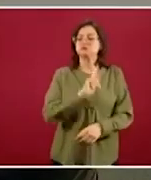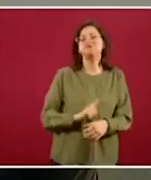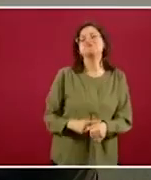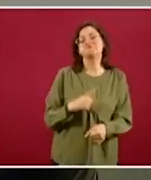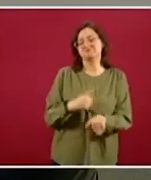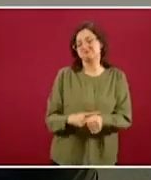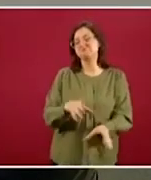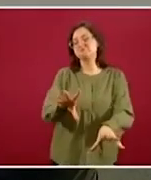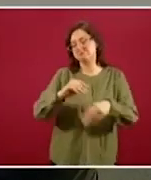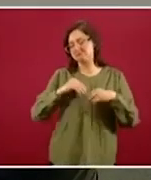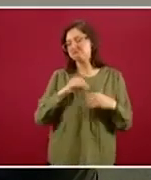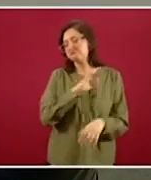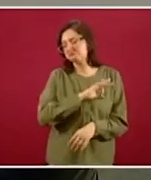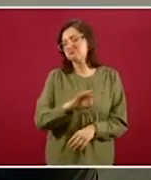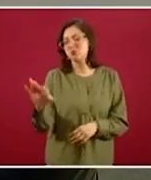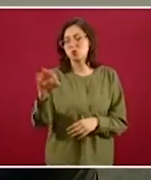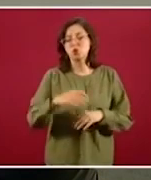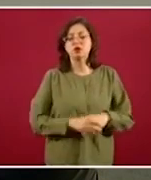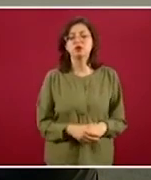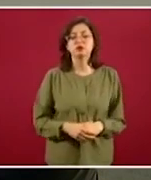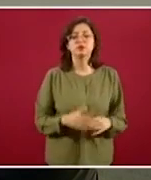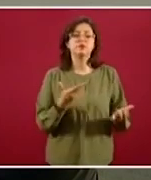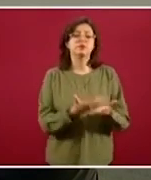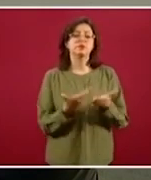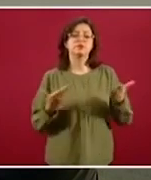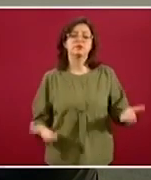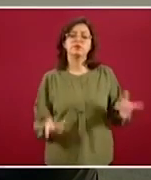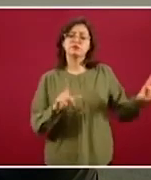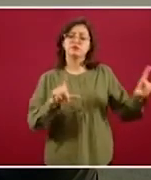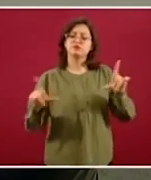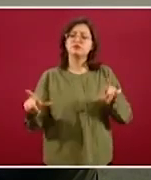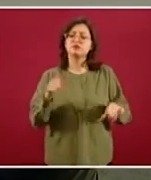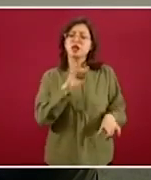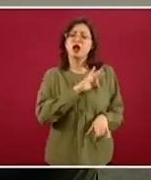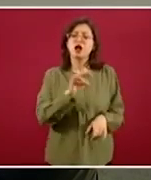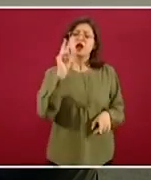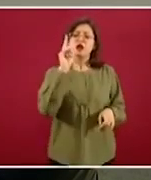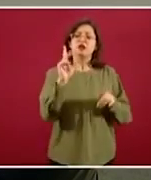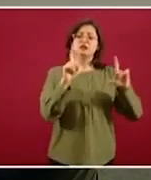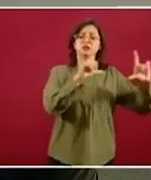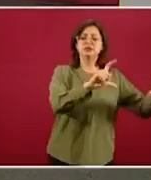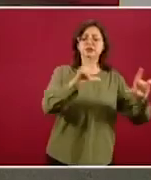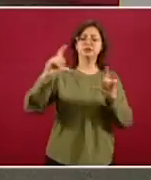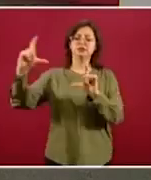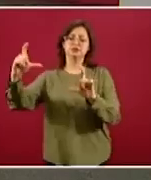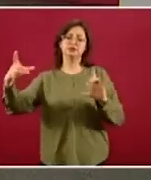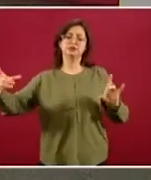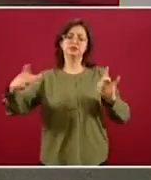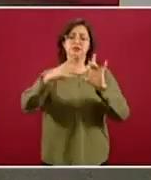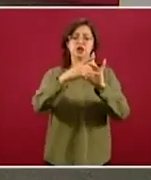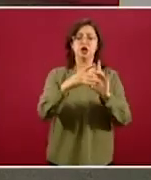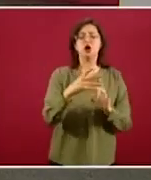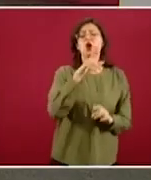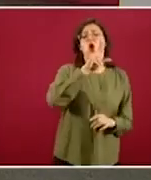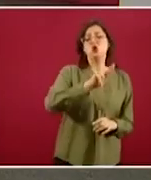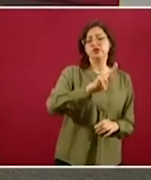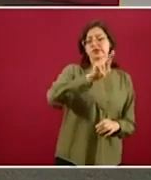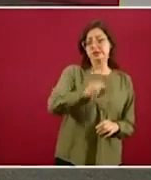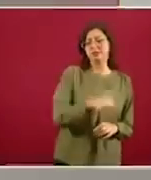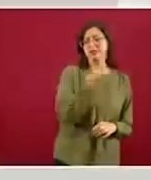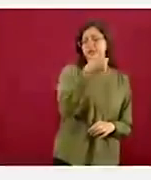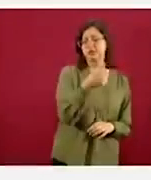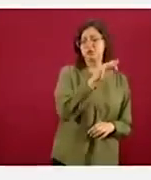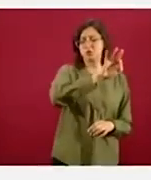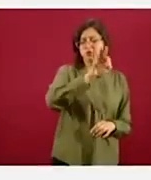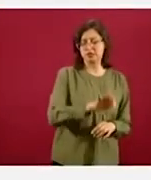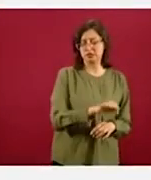por favor. Estos son dos gráficos que tienen relación uno con otro. El 86% del total